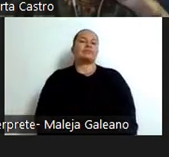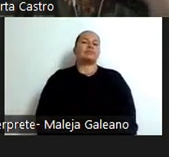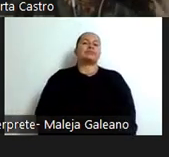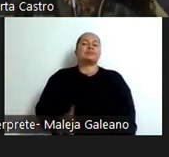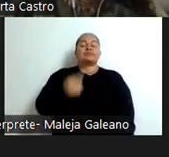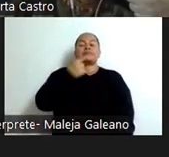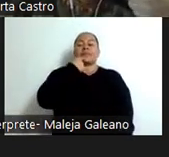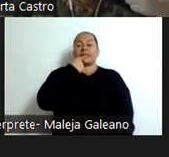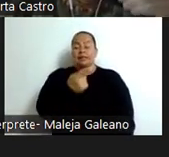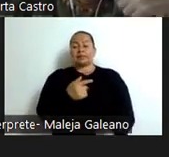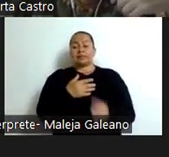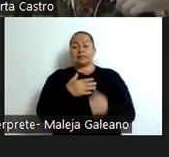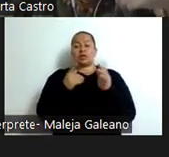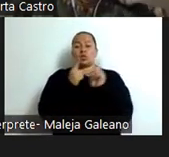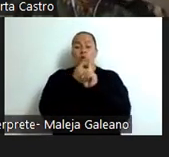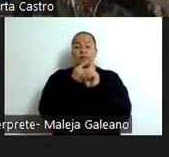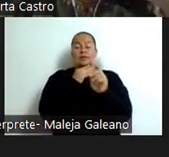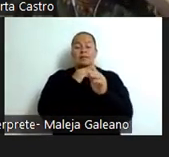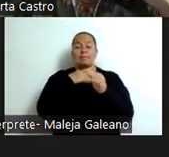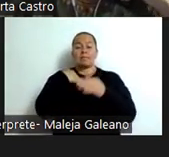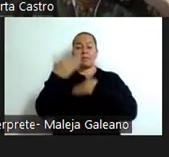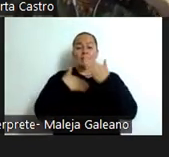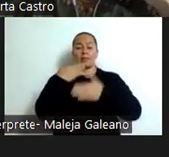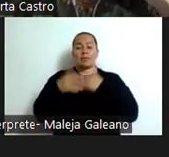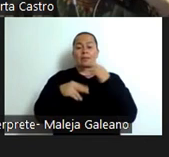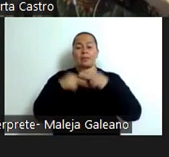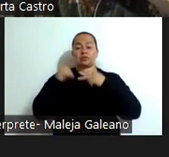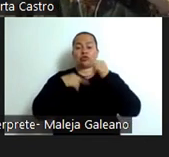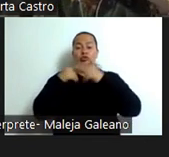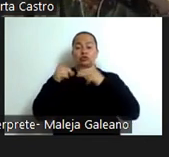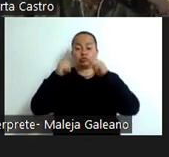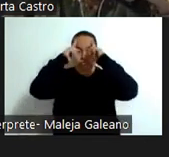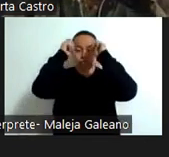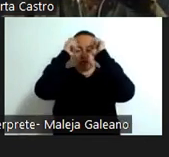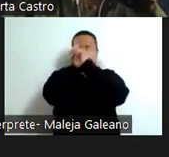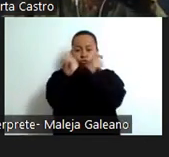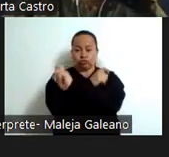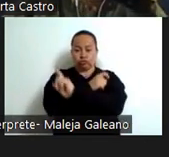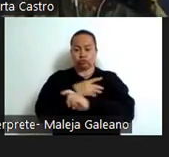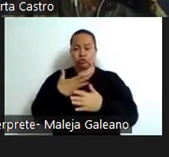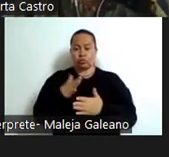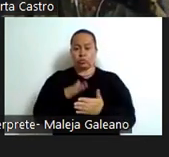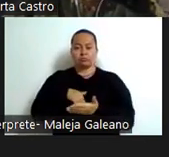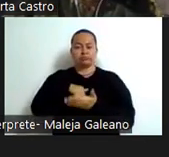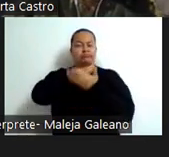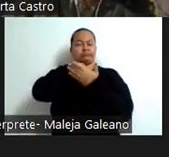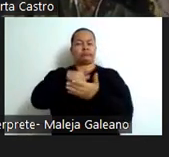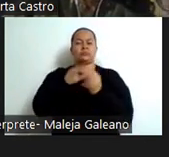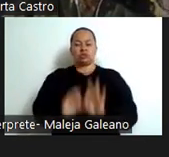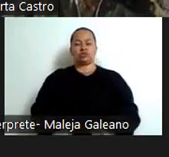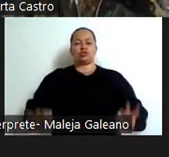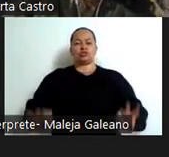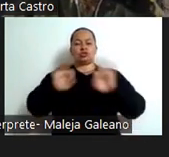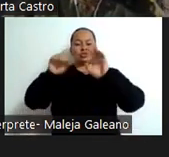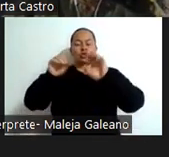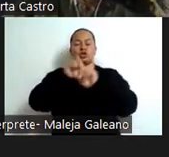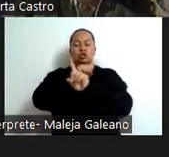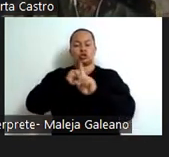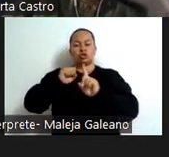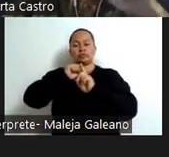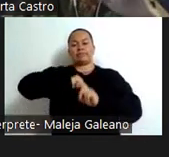se encuentra en proceso de construcción y reflexión se asienta sobre algunos de los Pilares más importantes del Estado social de derecho y nuestra carta